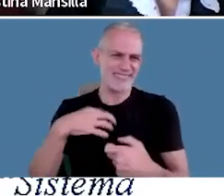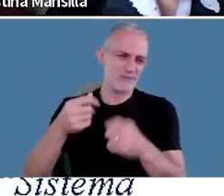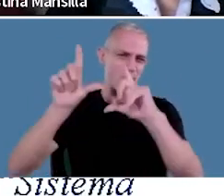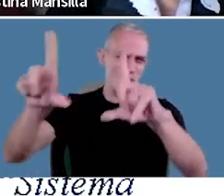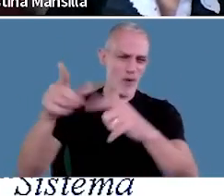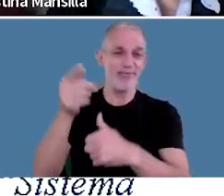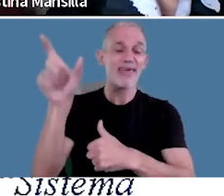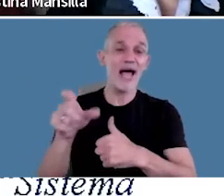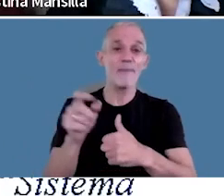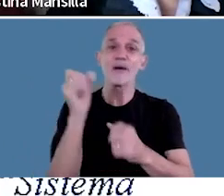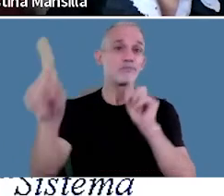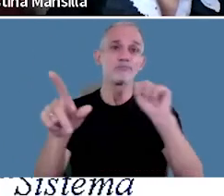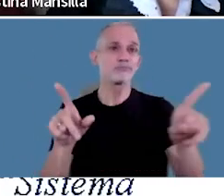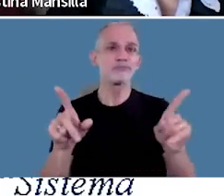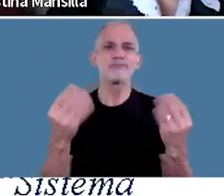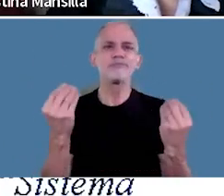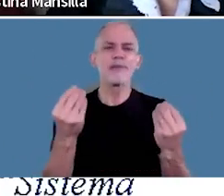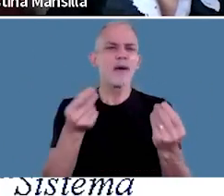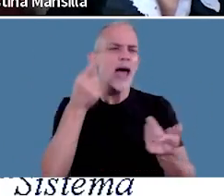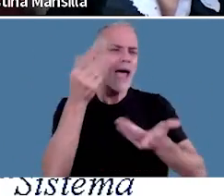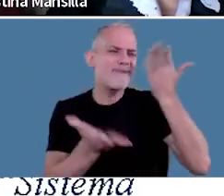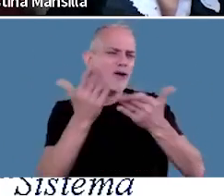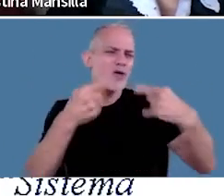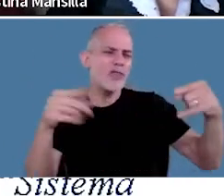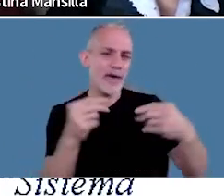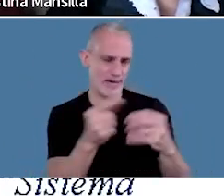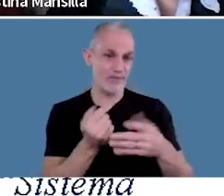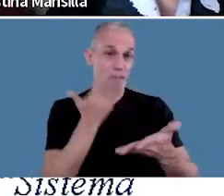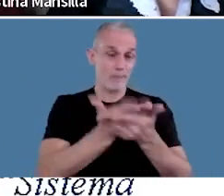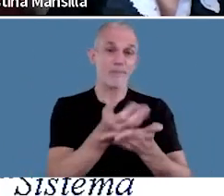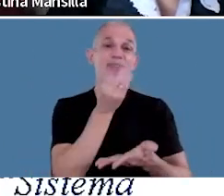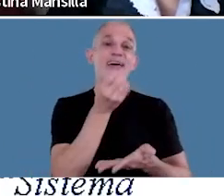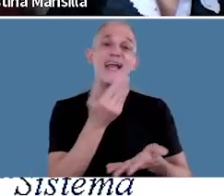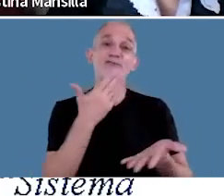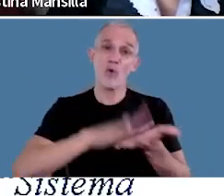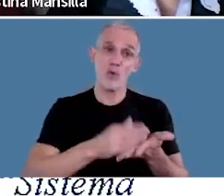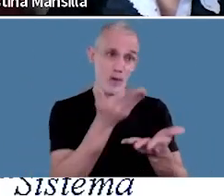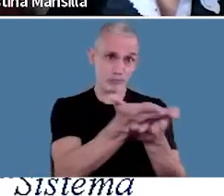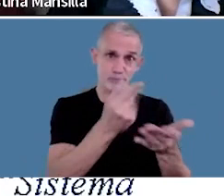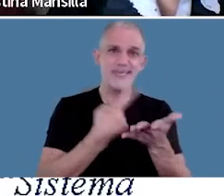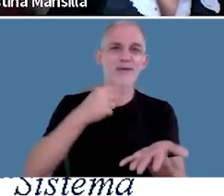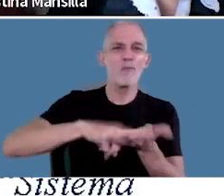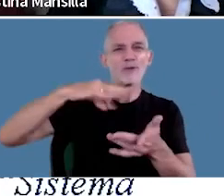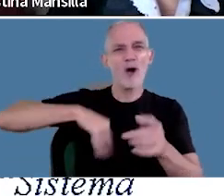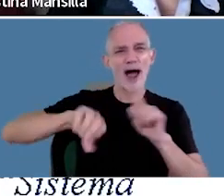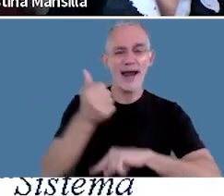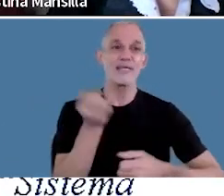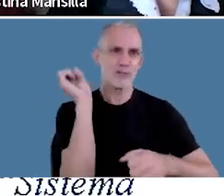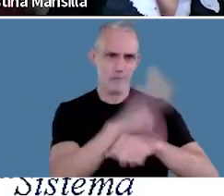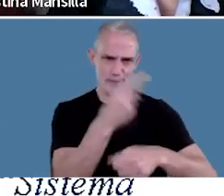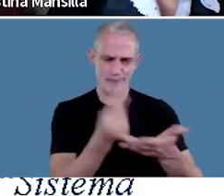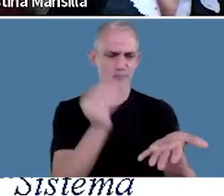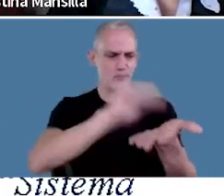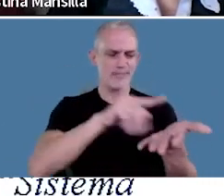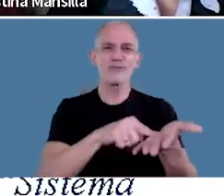uno de los casos se evalúa la presentación de las declaraciones juradas de impuesto a las ganancias, impuesto a la